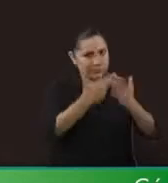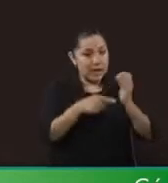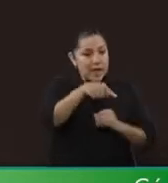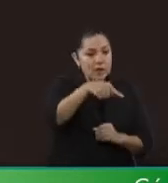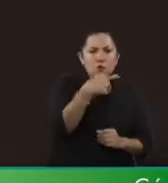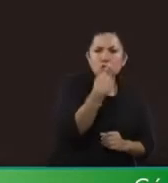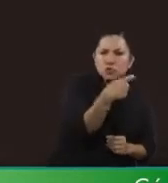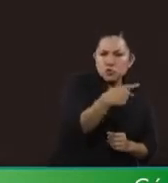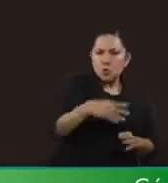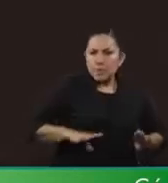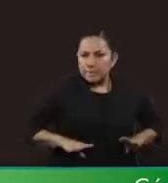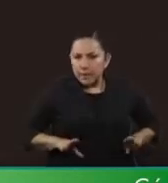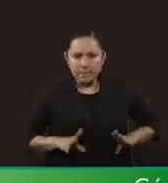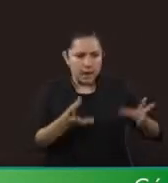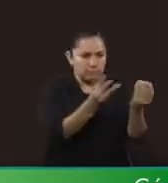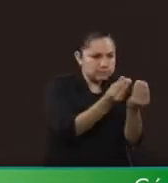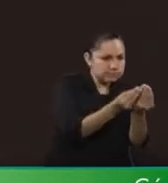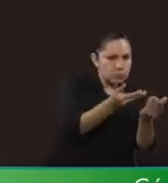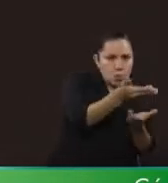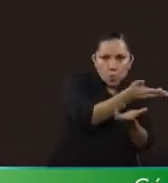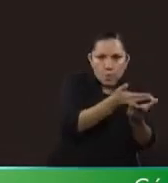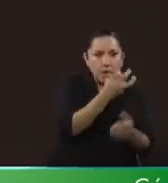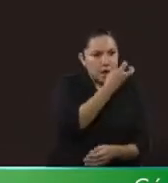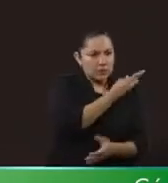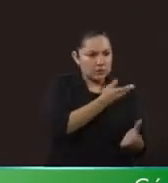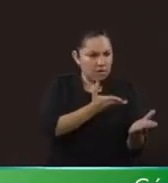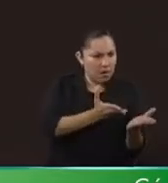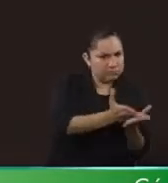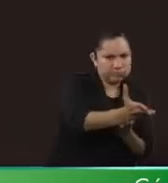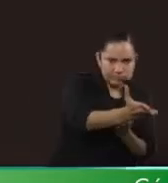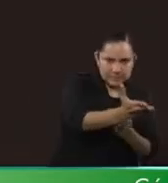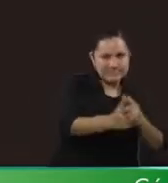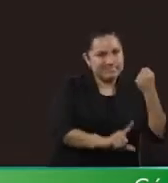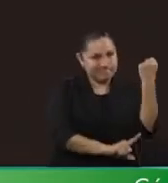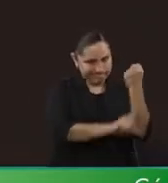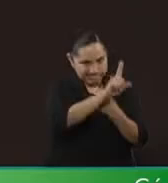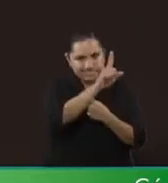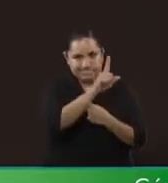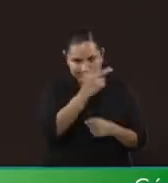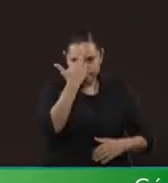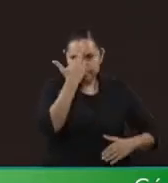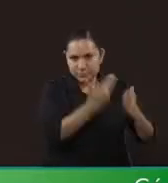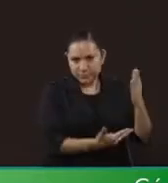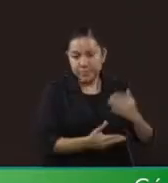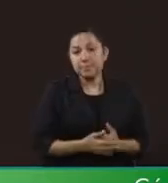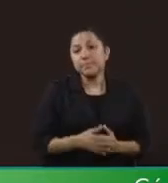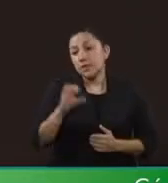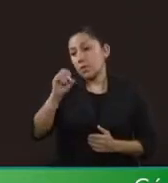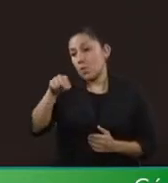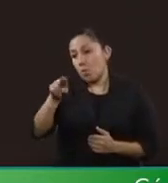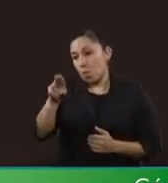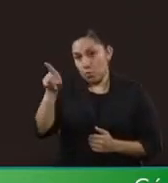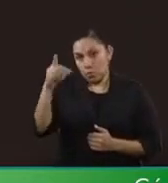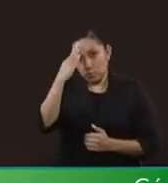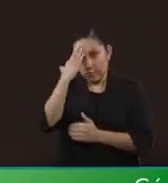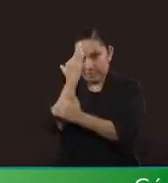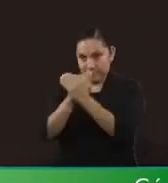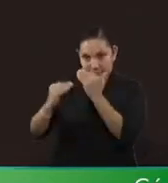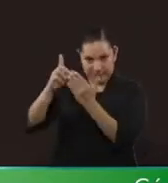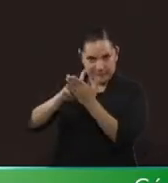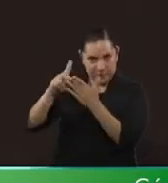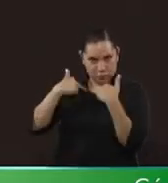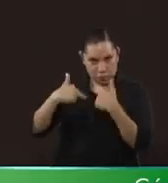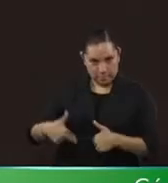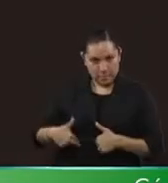social. Desde 2010, el Comité de Derechos Humanos de la ONU manifestó su preocupación por el